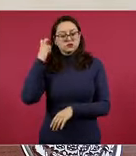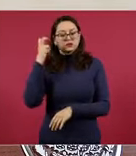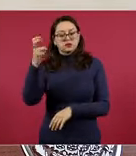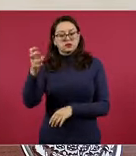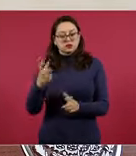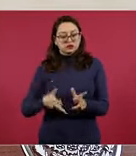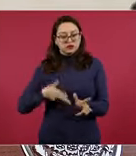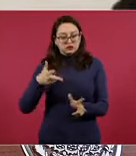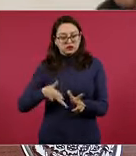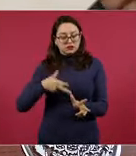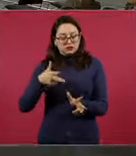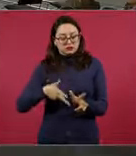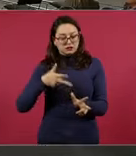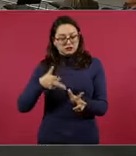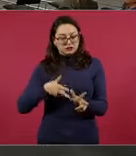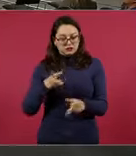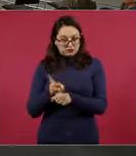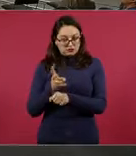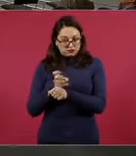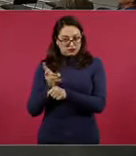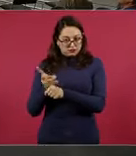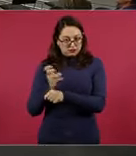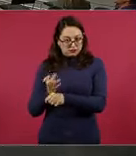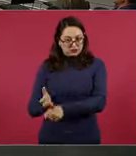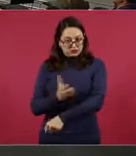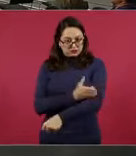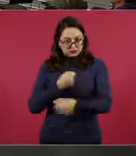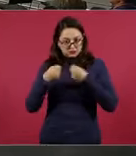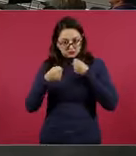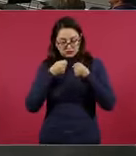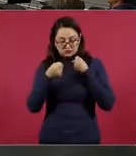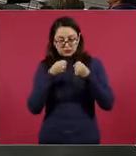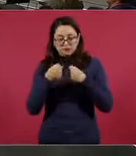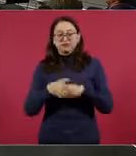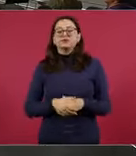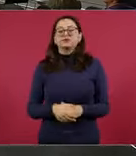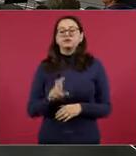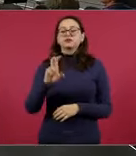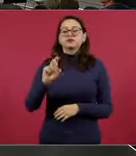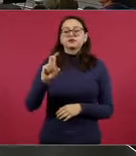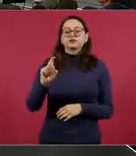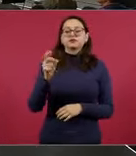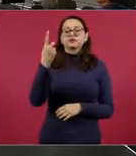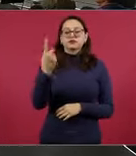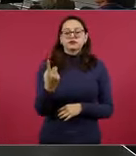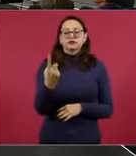se contempló que se invita a los compañeros? Sí, el 31.